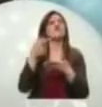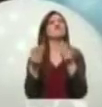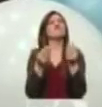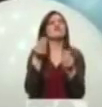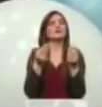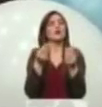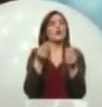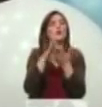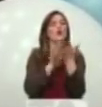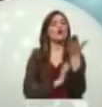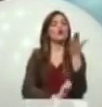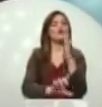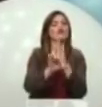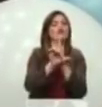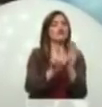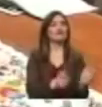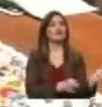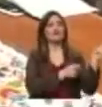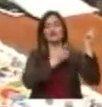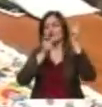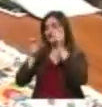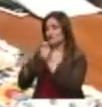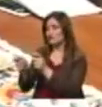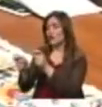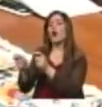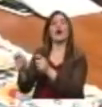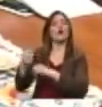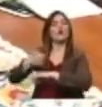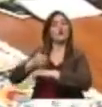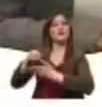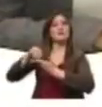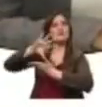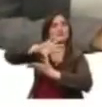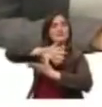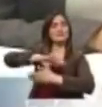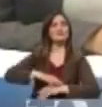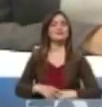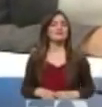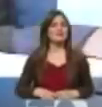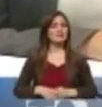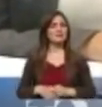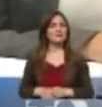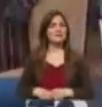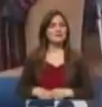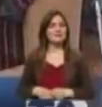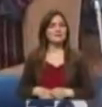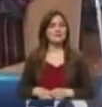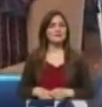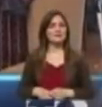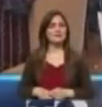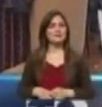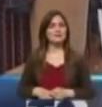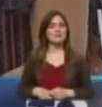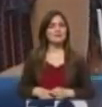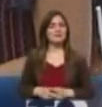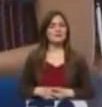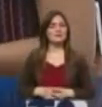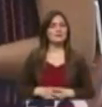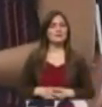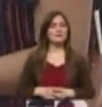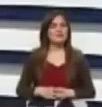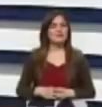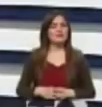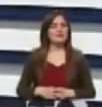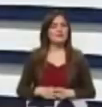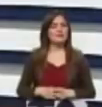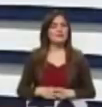será presentar el proyecto de ley al Consejo de Administración Legislativa de la Asamblea Nacional. Johanna Cañizares, 24